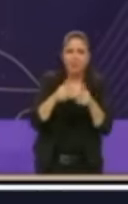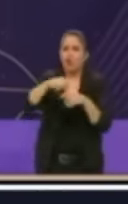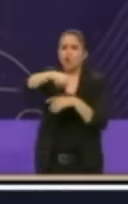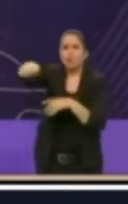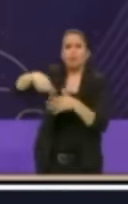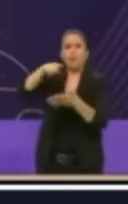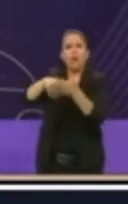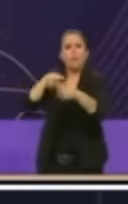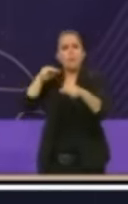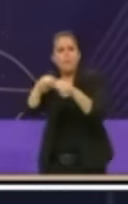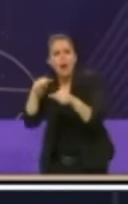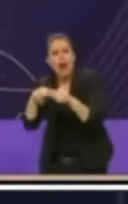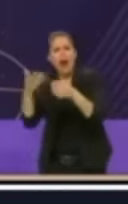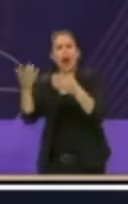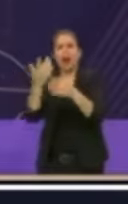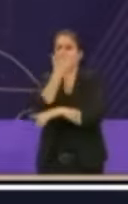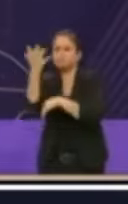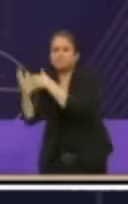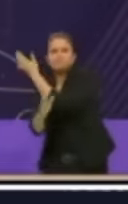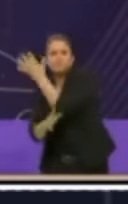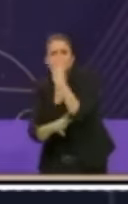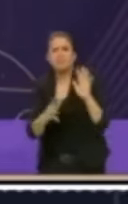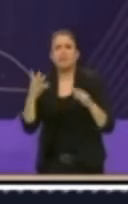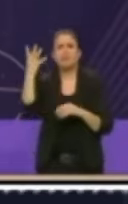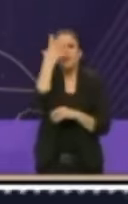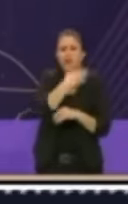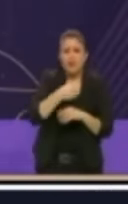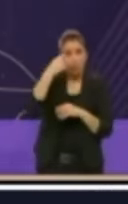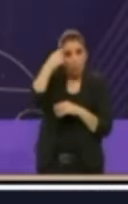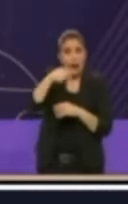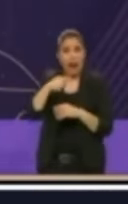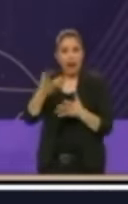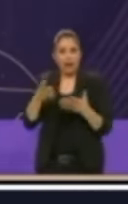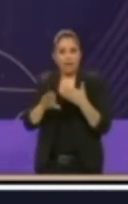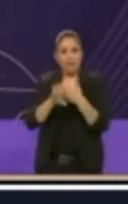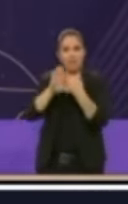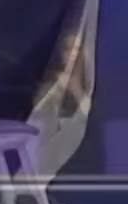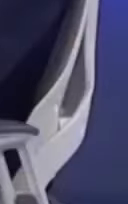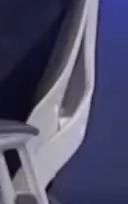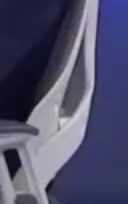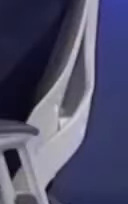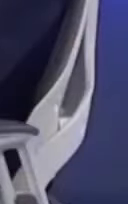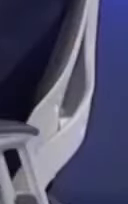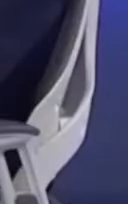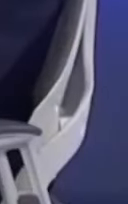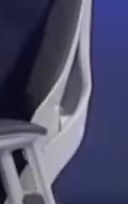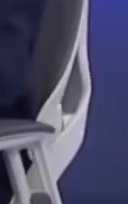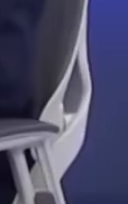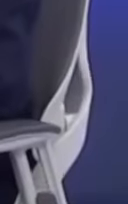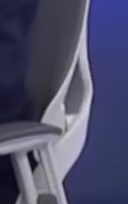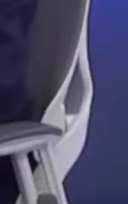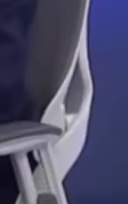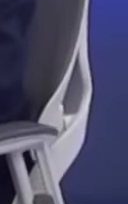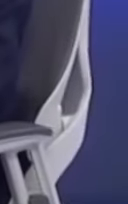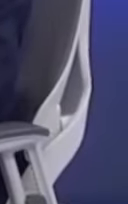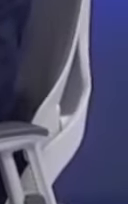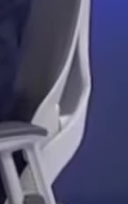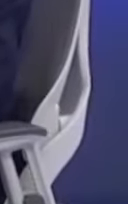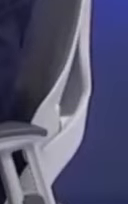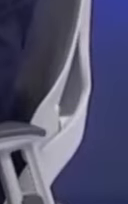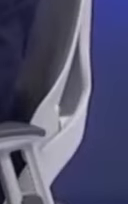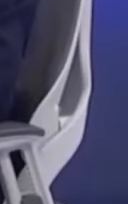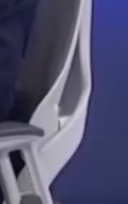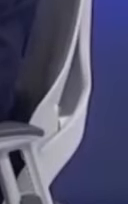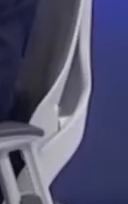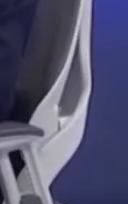y vas y pides un kilo de jamón y cuando oyen tu voz voltean así sí, como... Sí, sí. Me pasa, sí. ¿Sí te pasa? Sí, sí me pasa, sí. Bueno, eso se